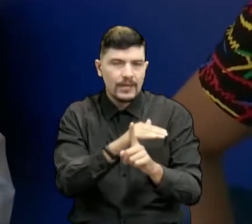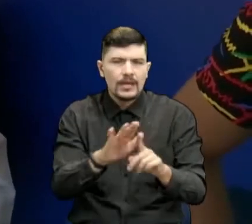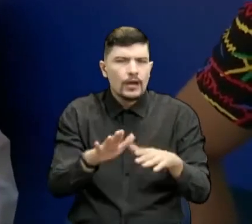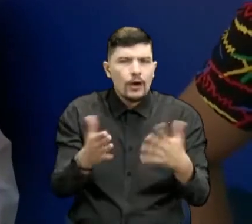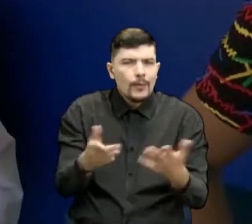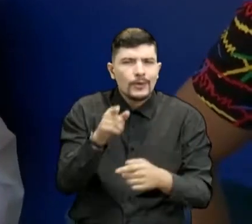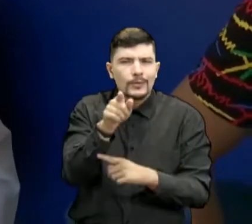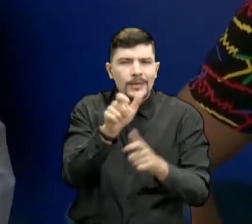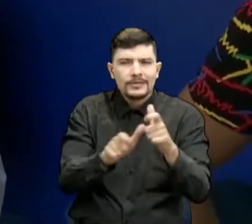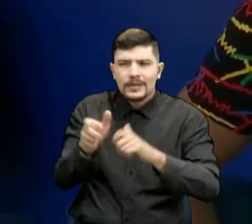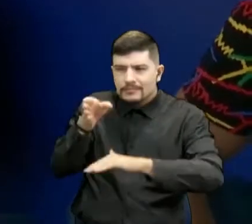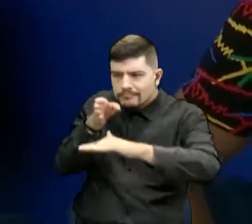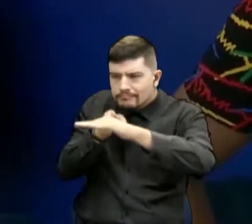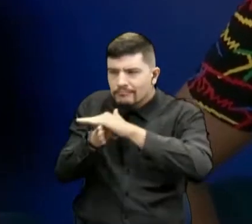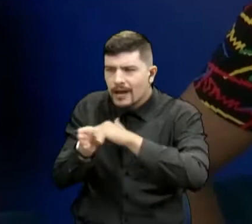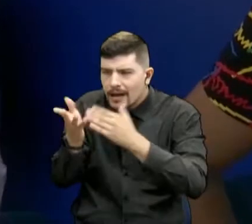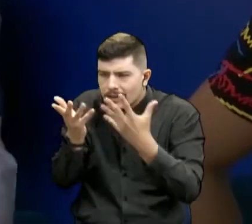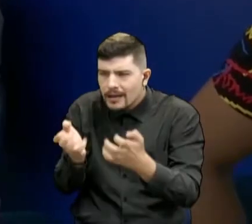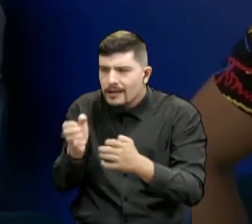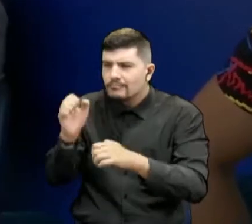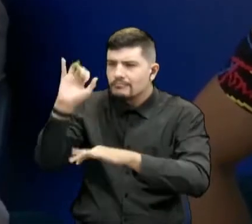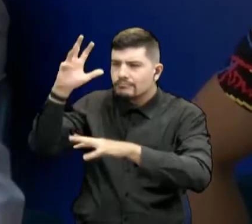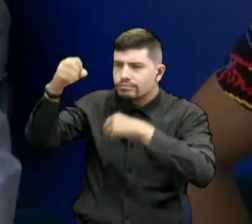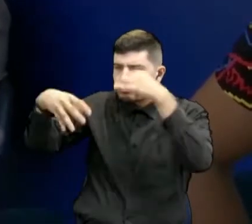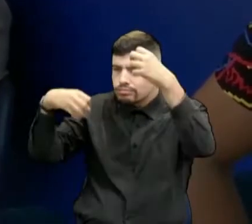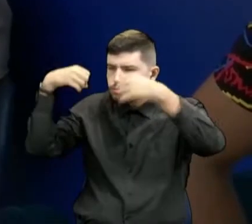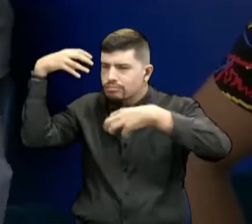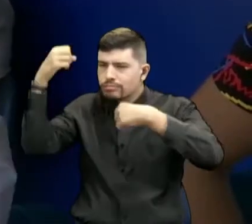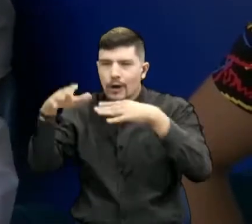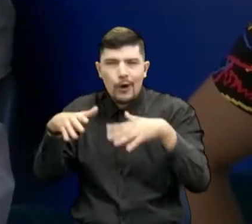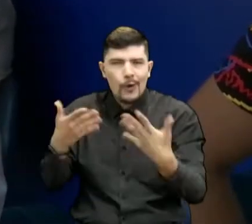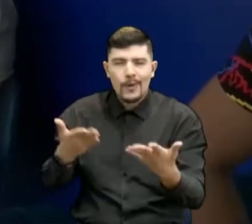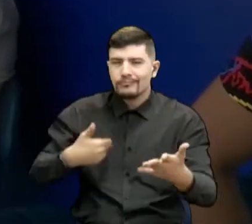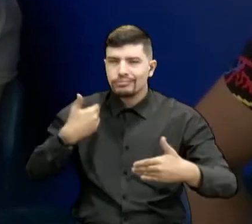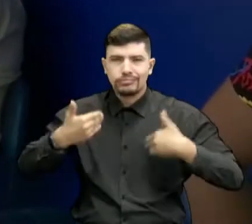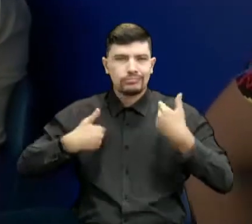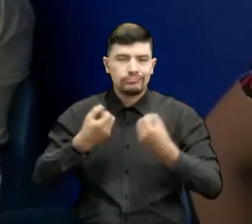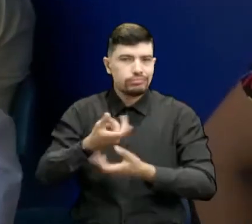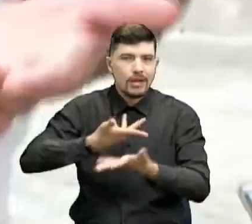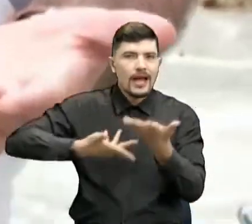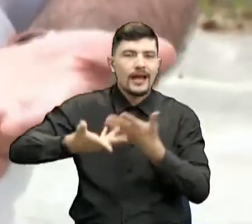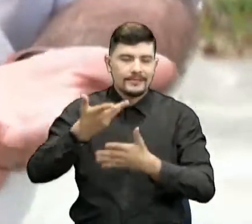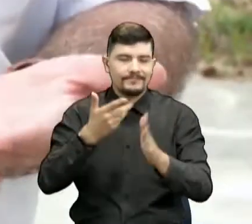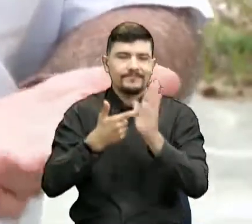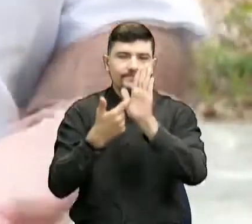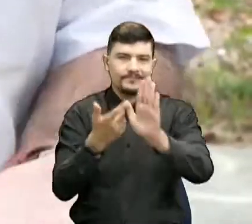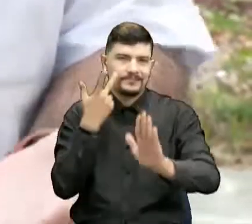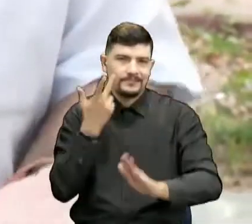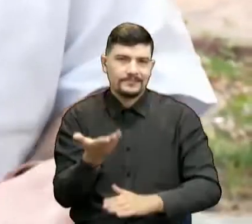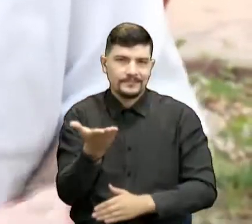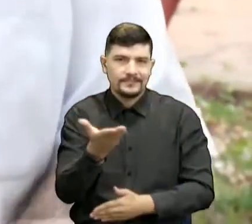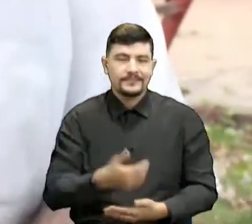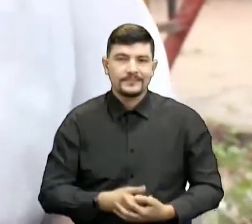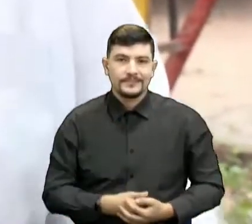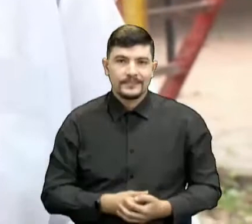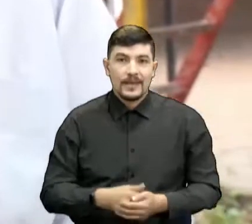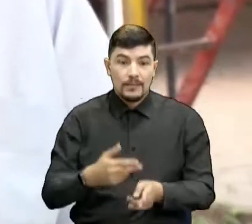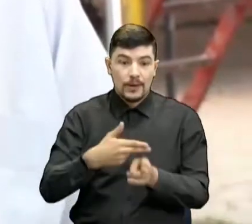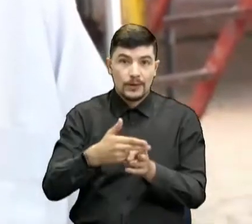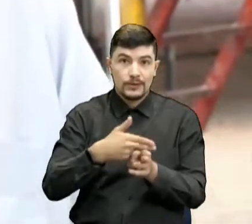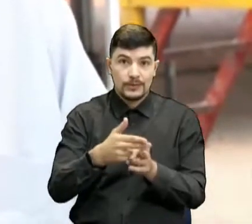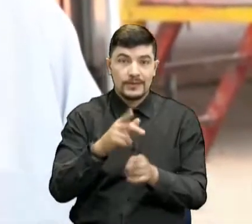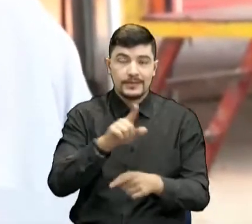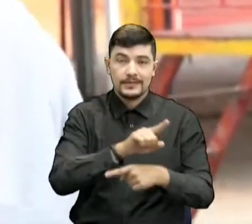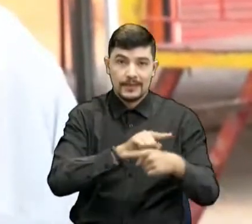lugares acceder o poder disfrutar de la rumba? En el siguiente informe se los contamos. Con un denominado aguapanelazo como